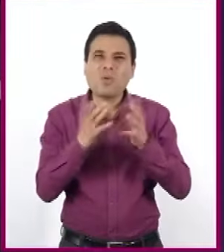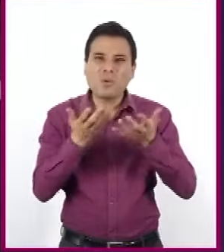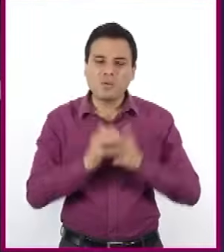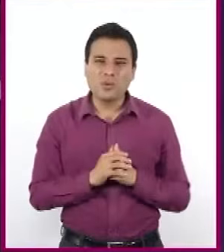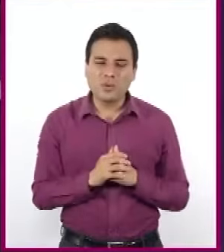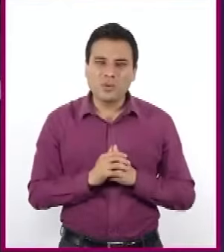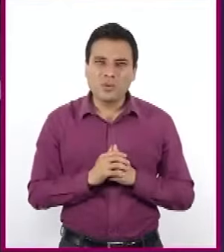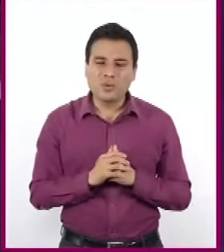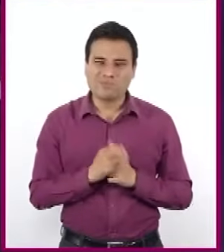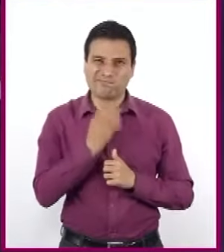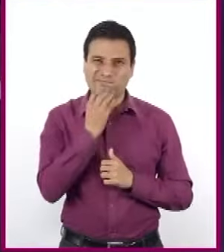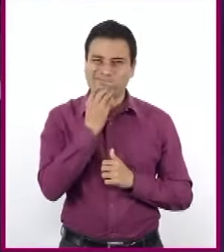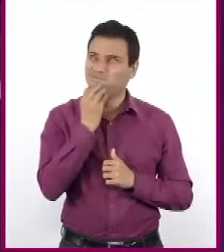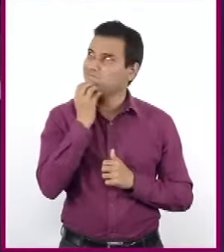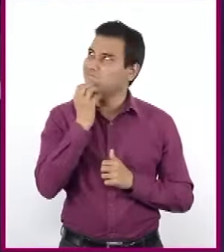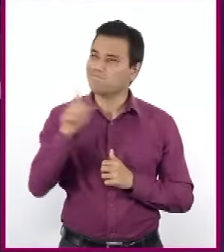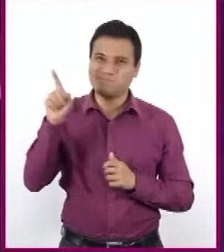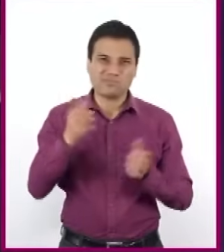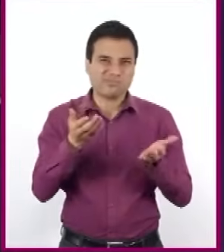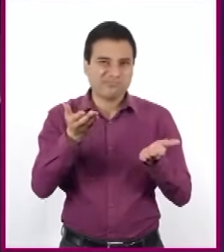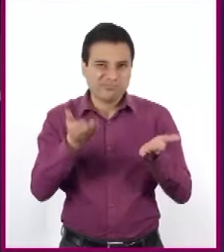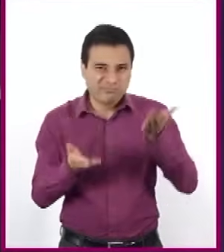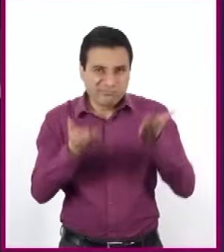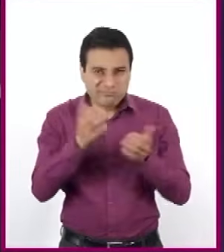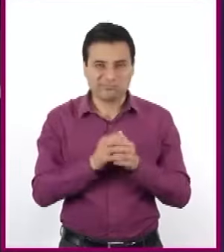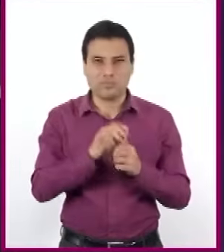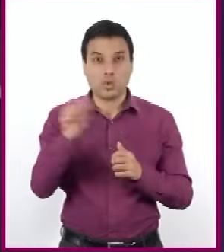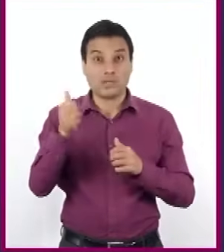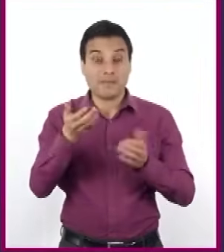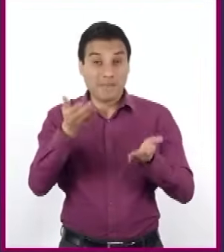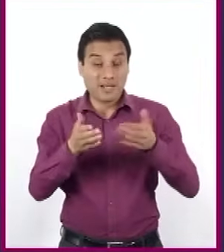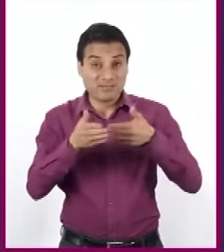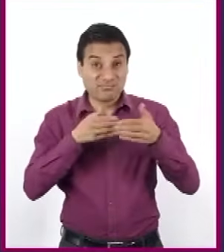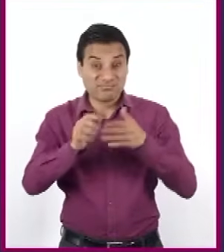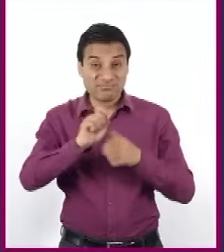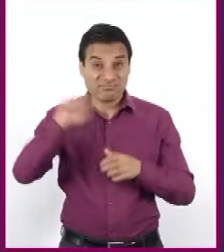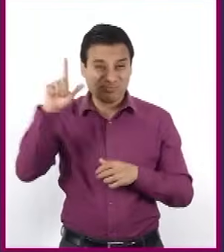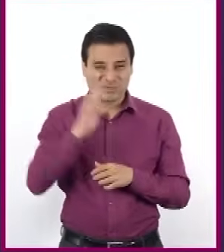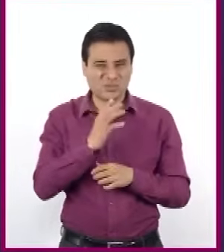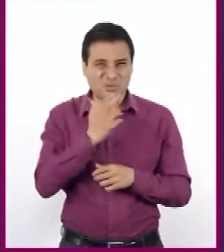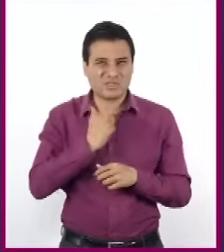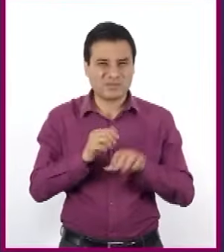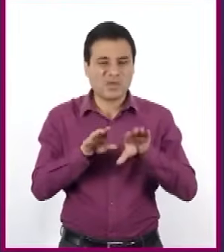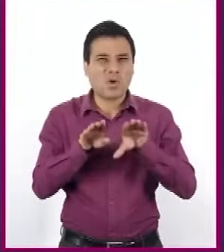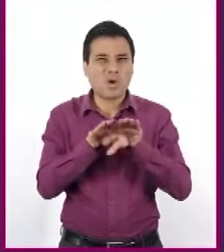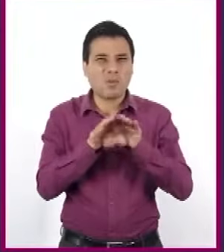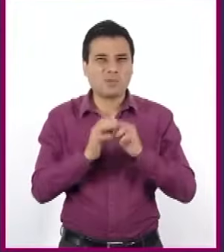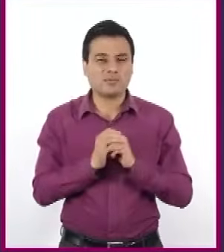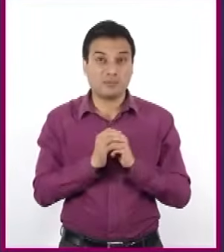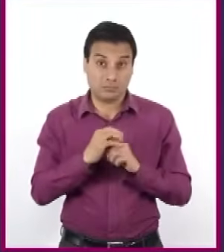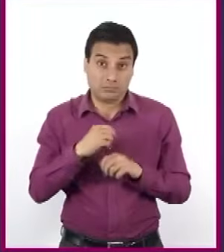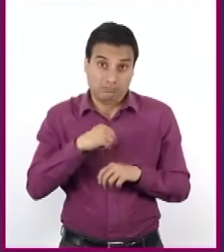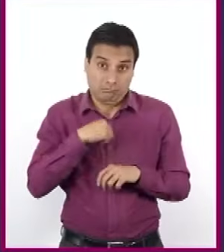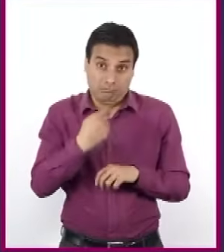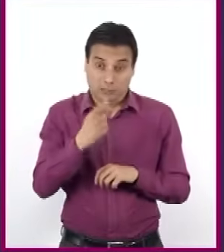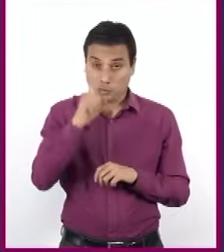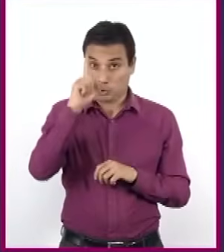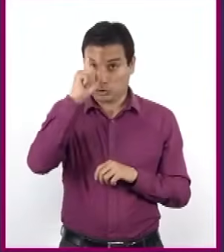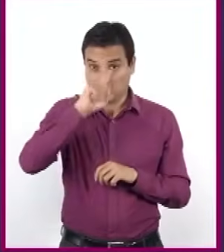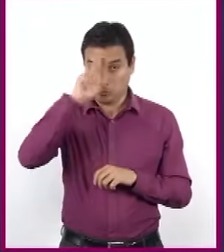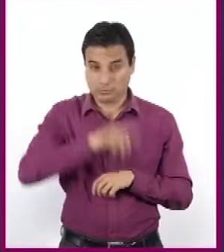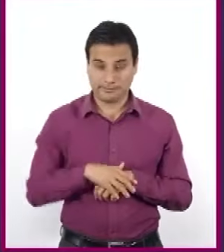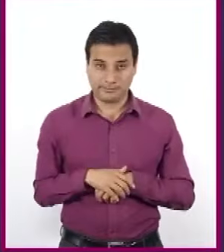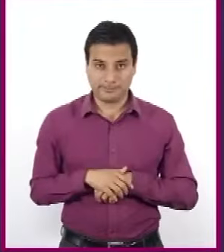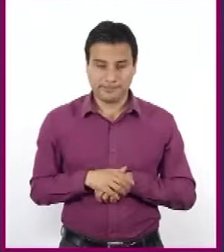lo suficientemente sensible para registrar un valor tan pequeño? Una posible solución es la siguiente.